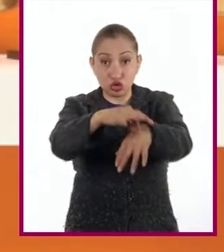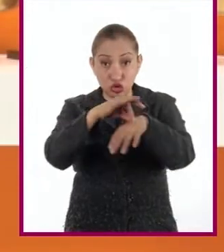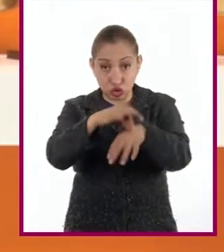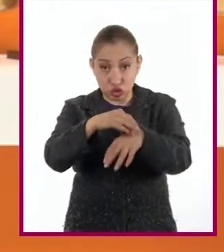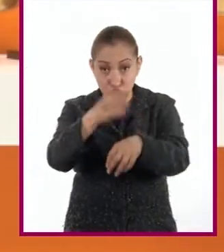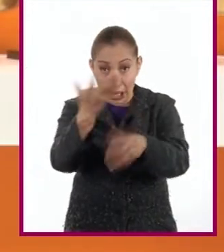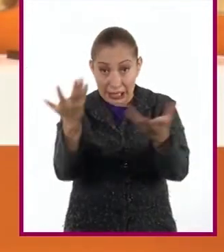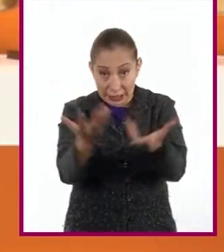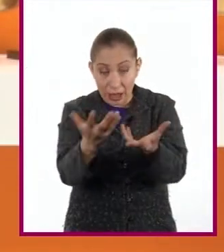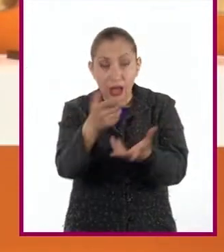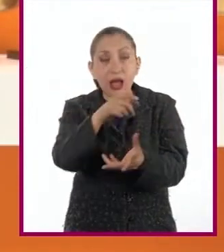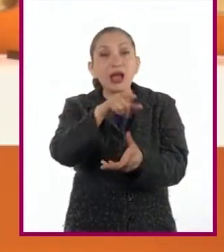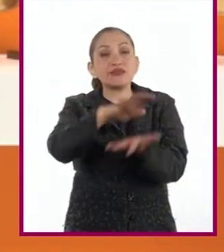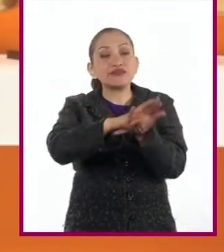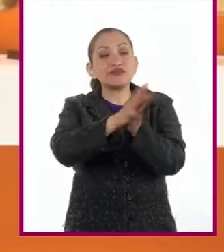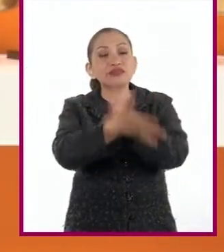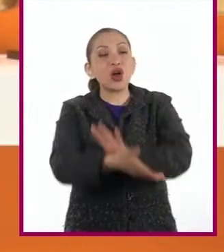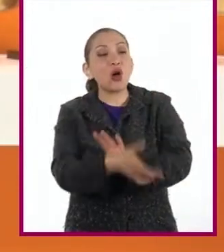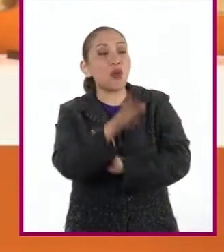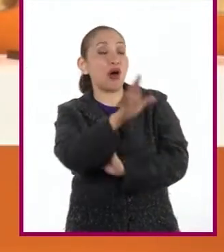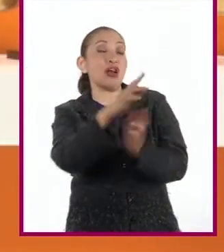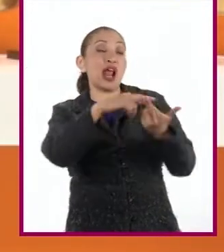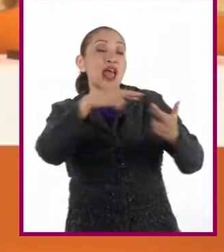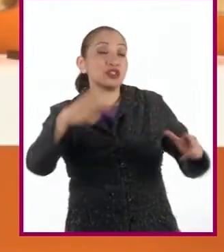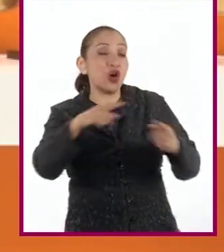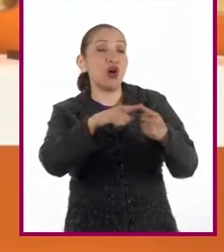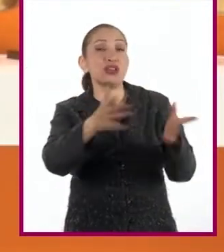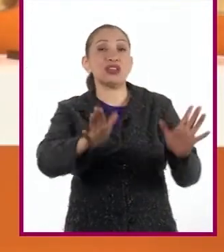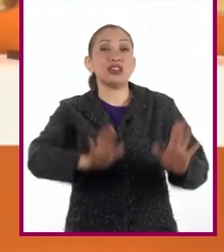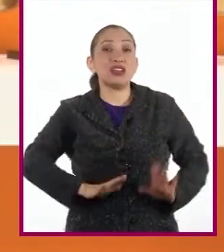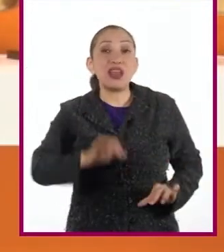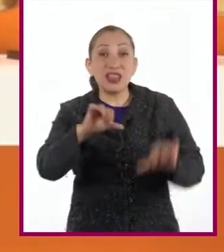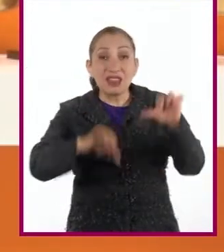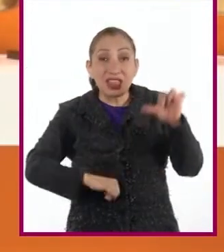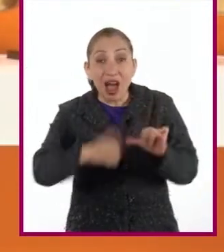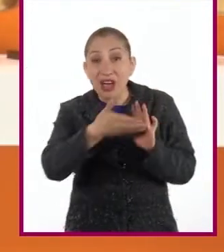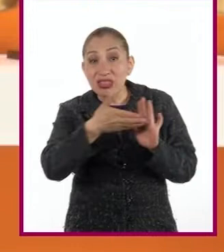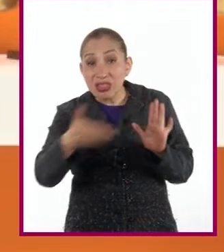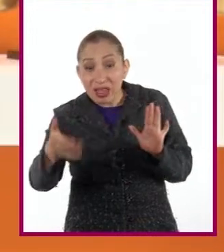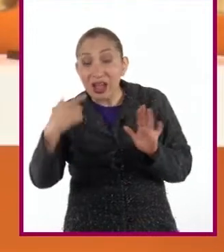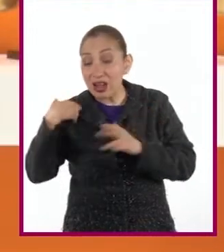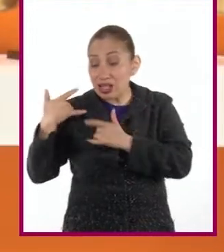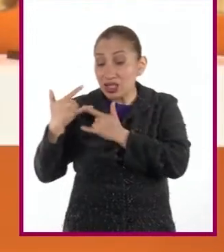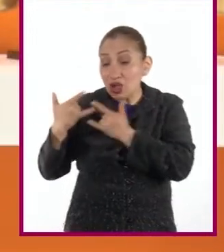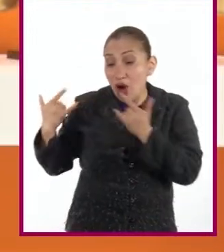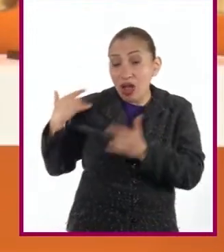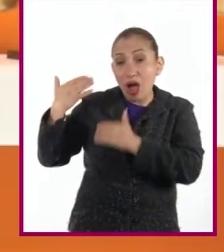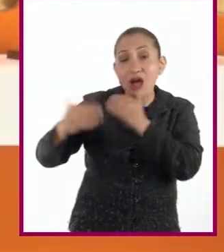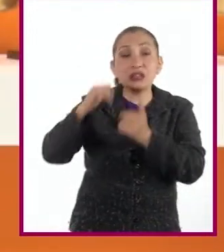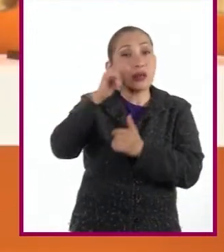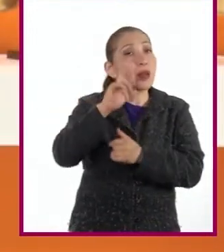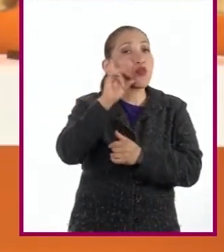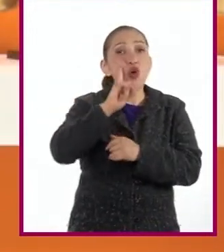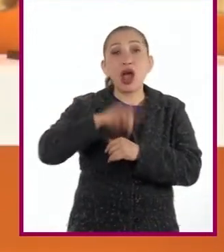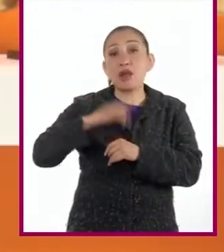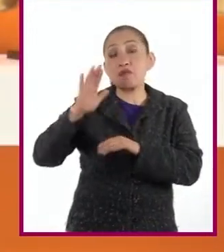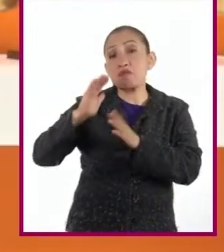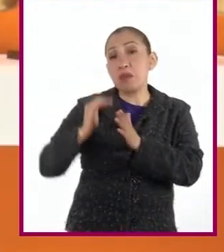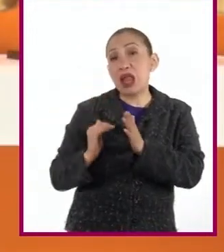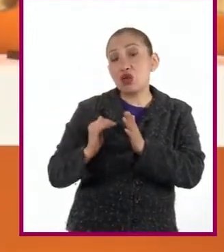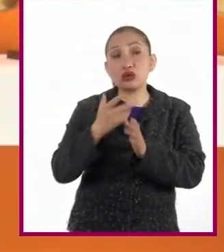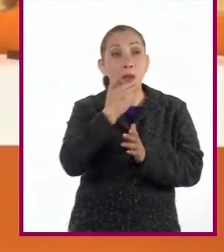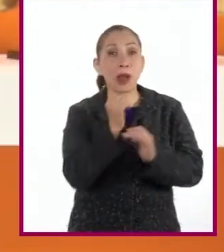derivado en conductas, roles y relaciones que a lo largo de la historia han puesto en desventaja a las mujeres